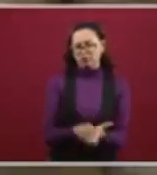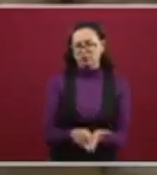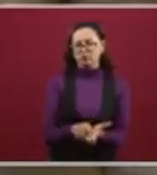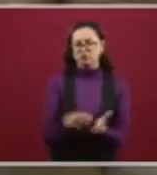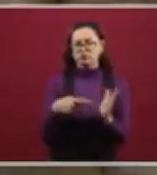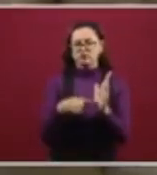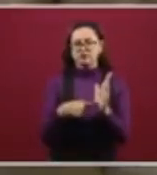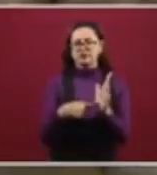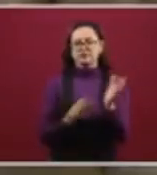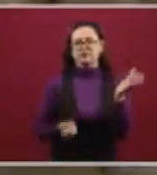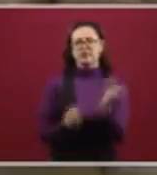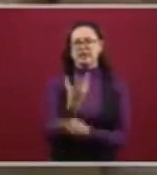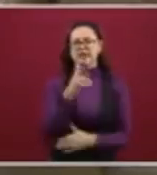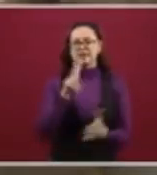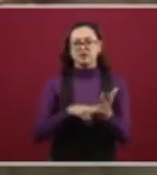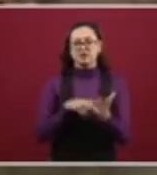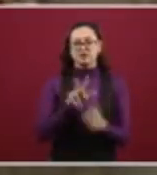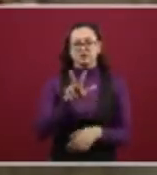salida 2018.